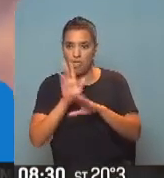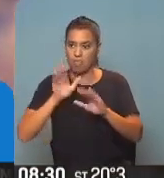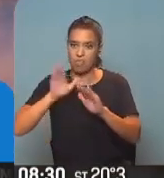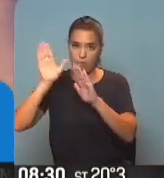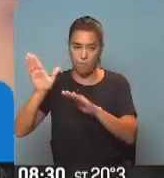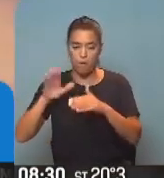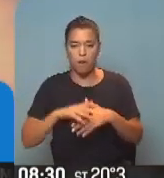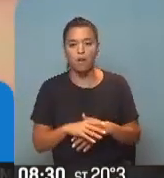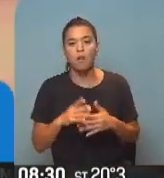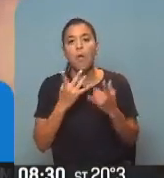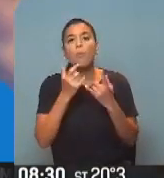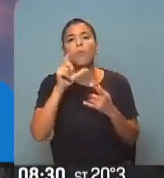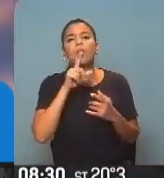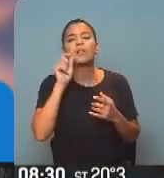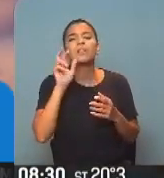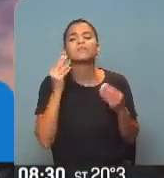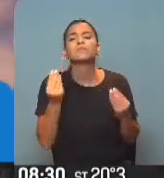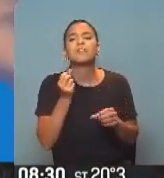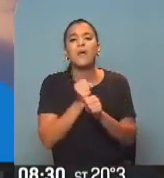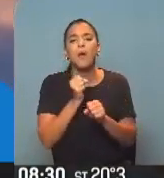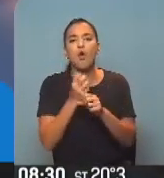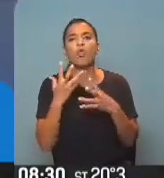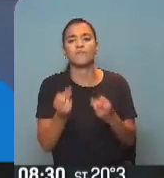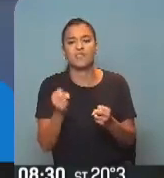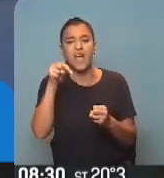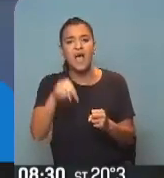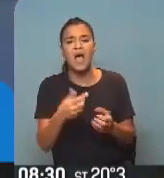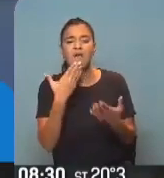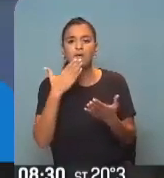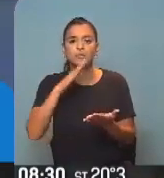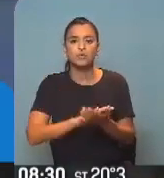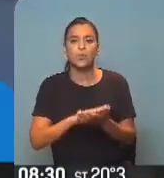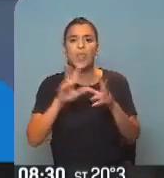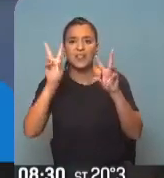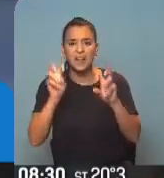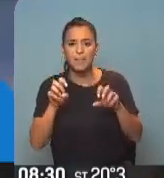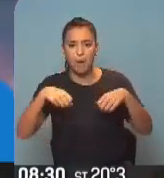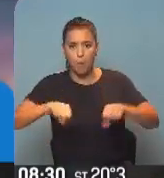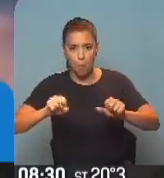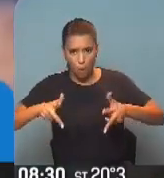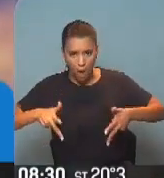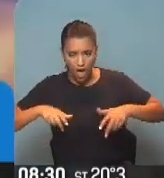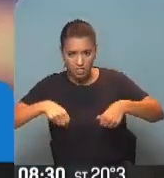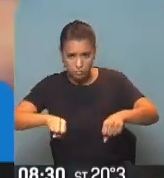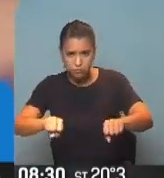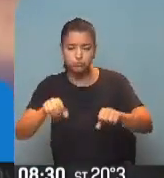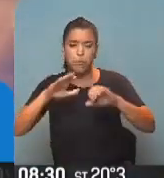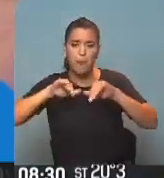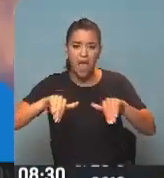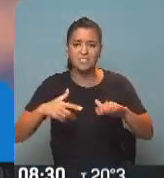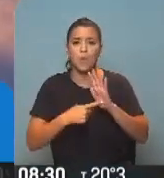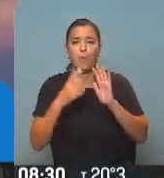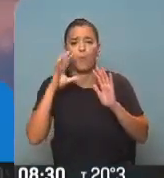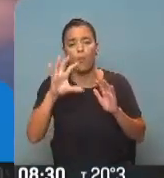cuál es el trabajo que hace la defensoría porque acá estamos hablando del tema de los cuatriciclos el tema de las playas bonaerenses